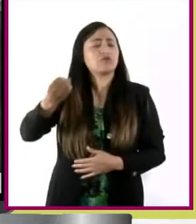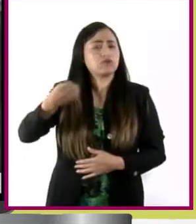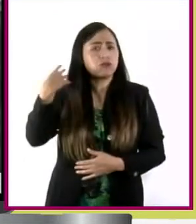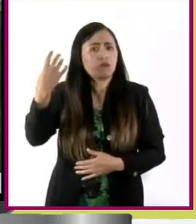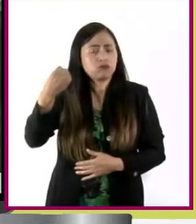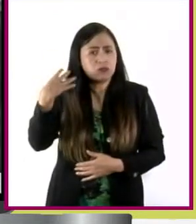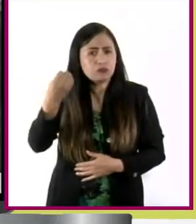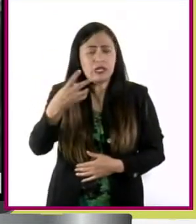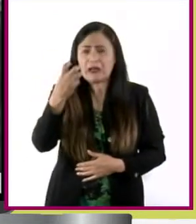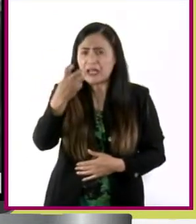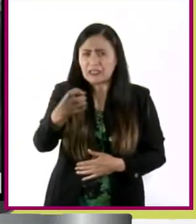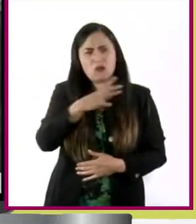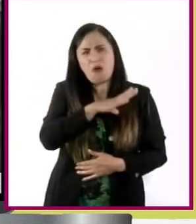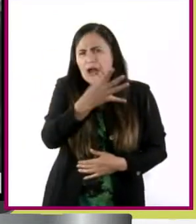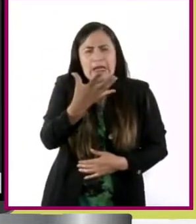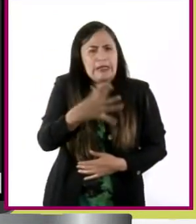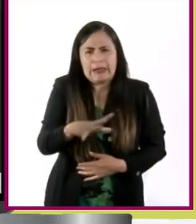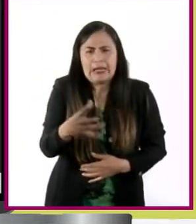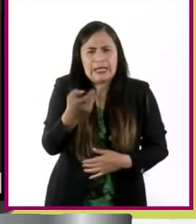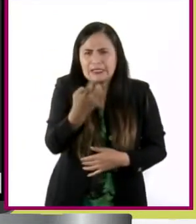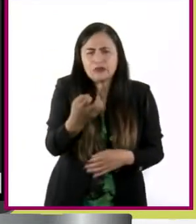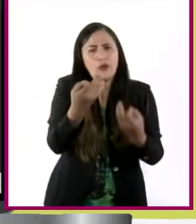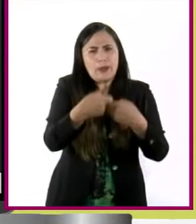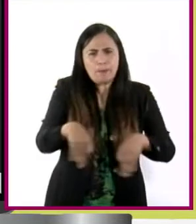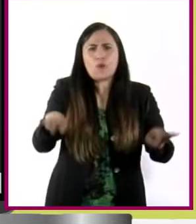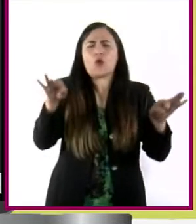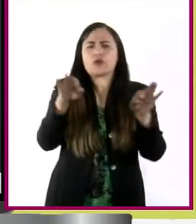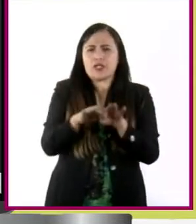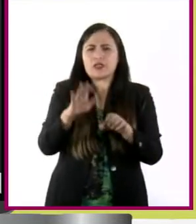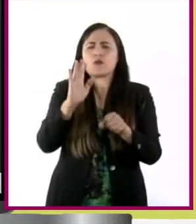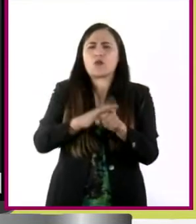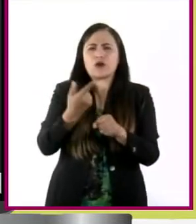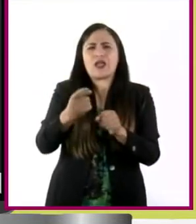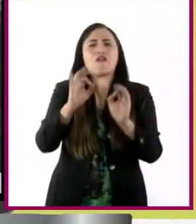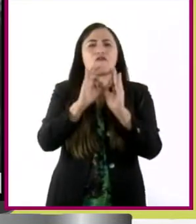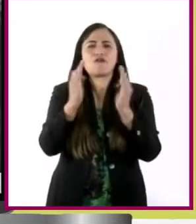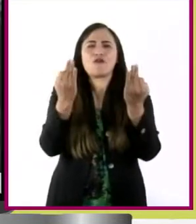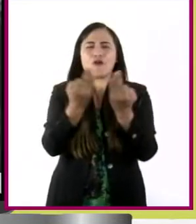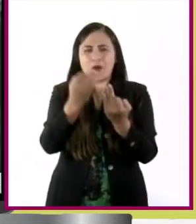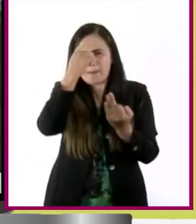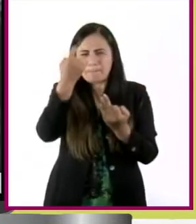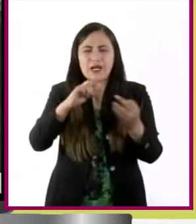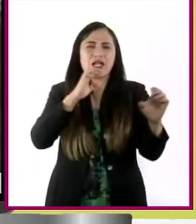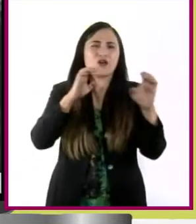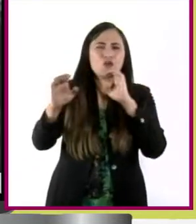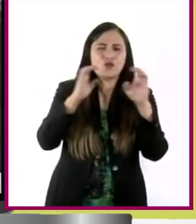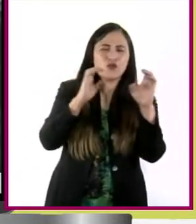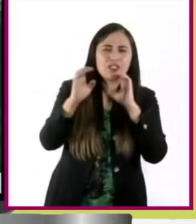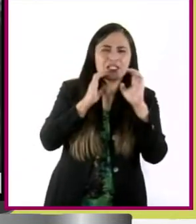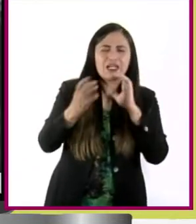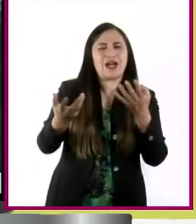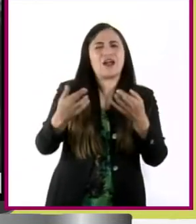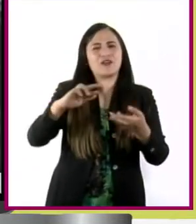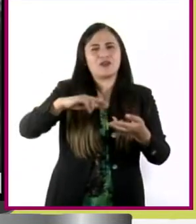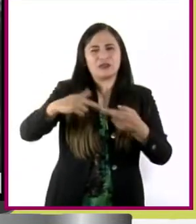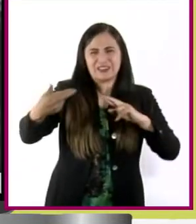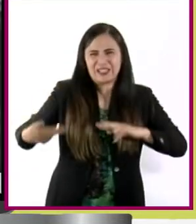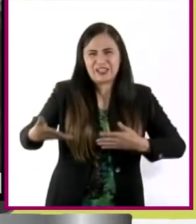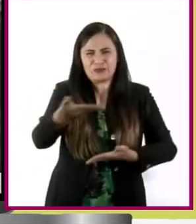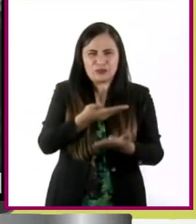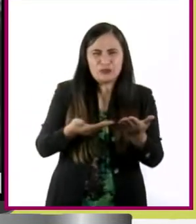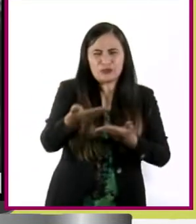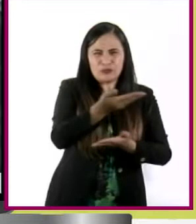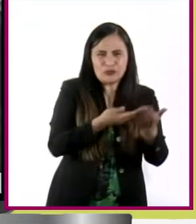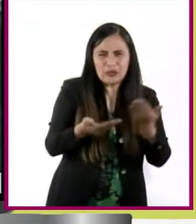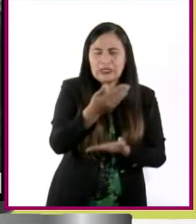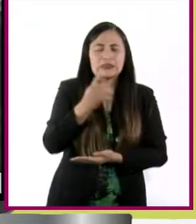como herramienta porque es por medio de ellos que hacemos todas las cosas que hacemos en el mundo. La forma en que nos relacionamos con las otras personas